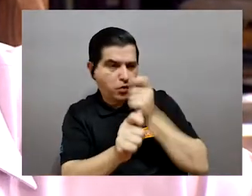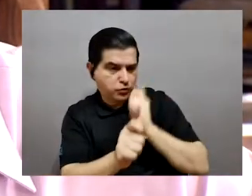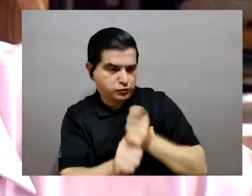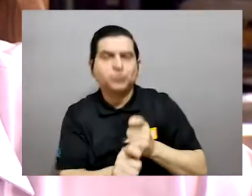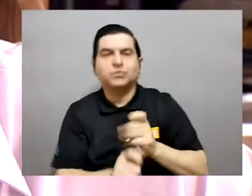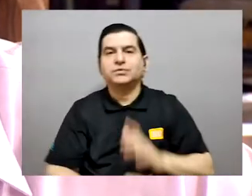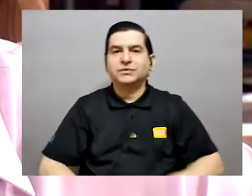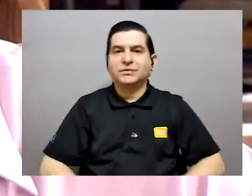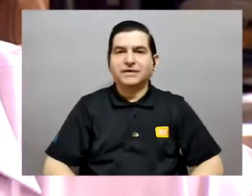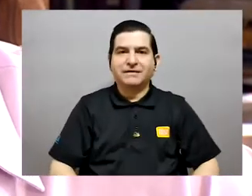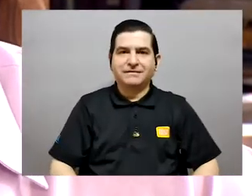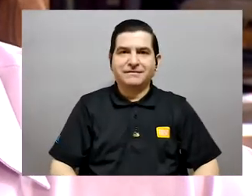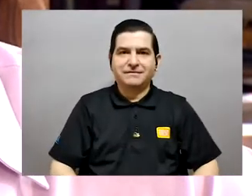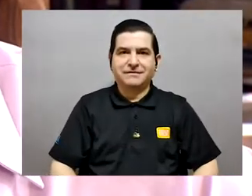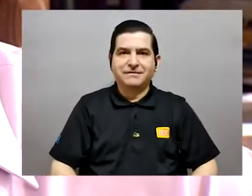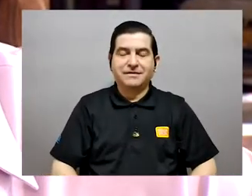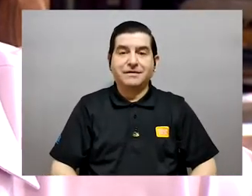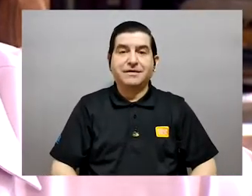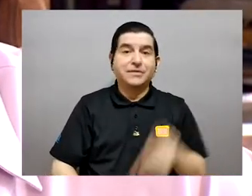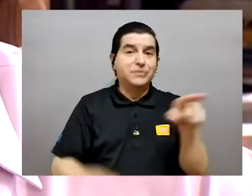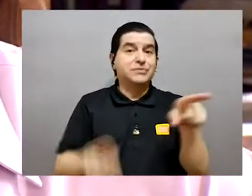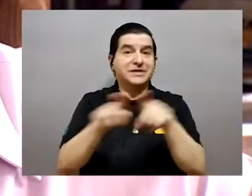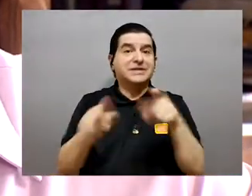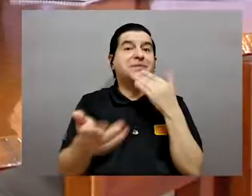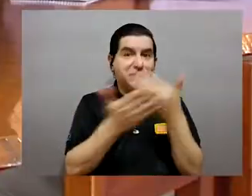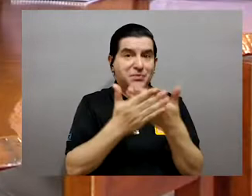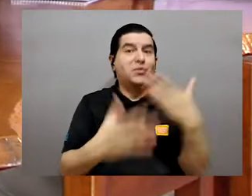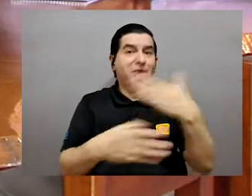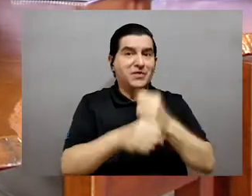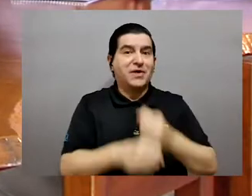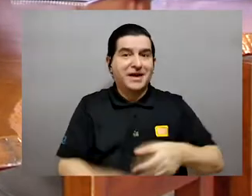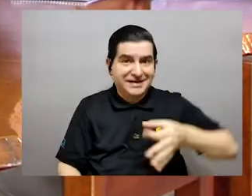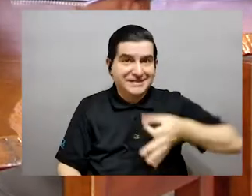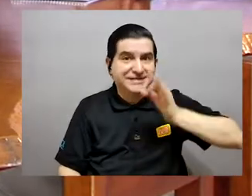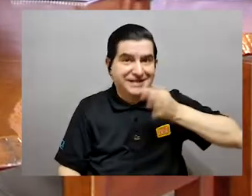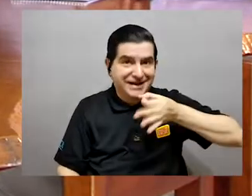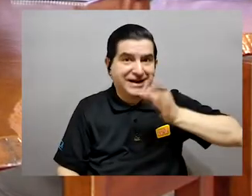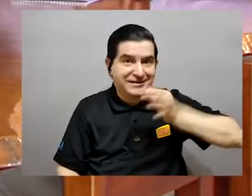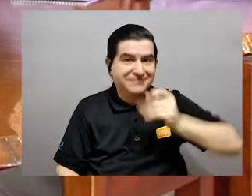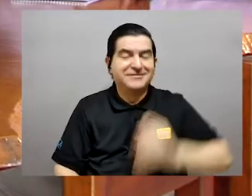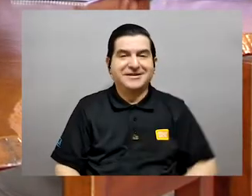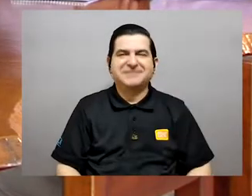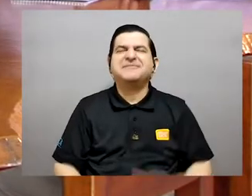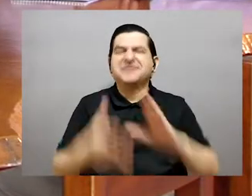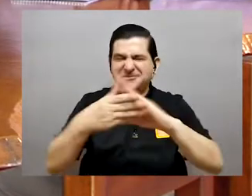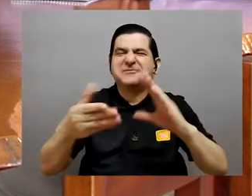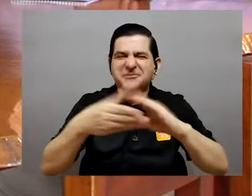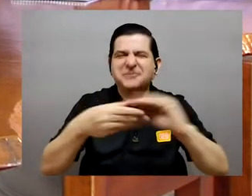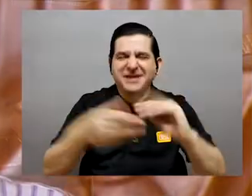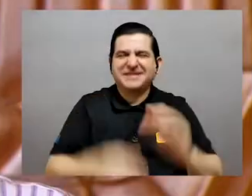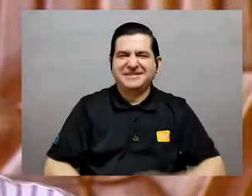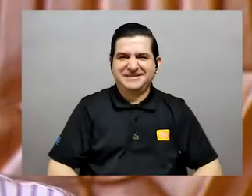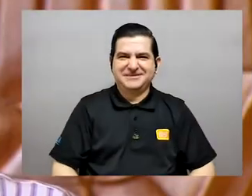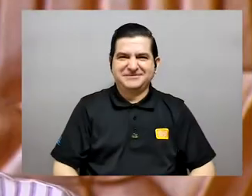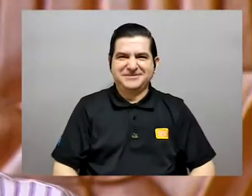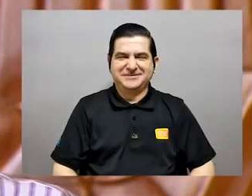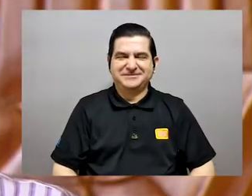el ilustrador de libros de la sanidad pública. Sí, fue en el año